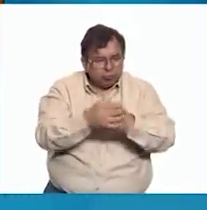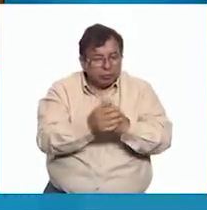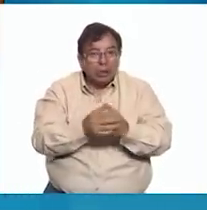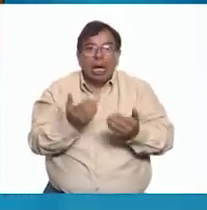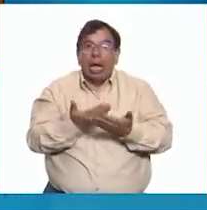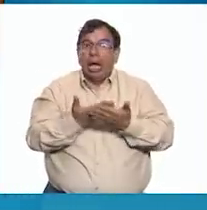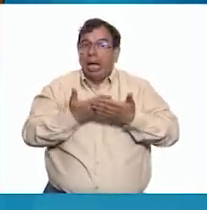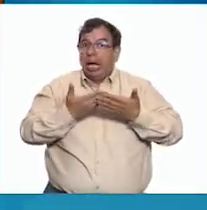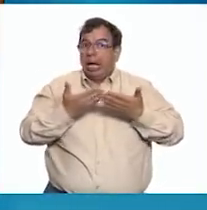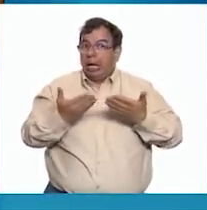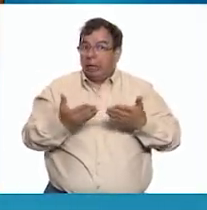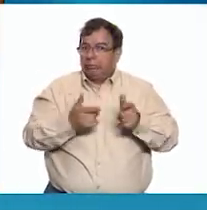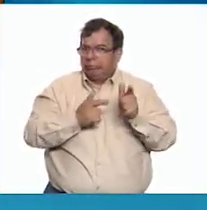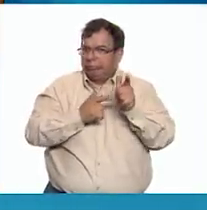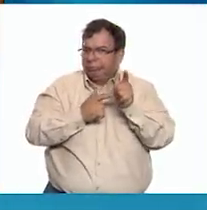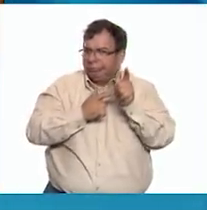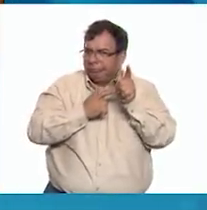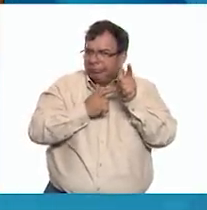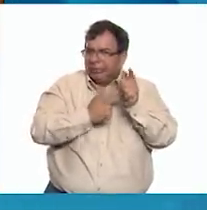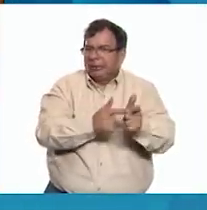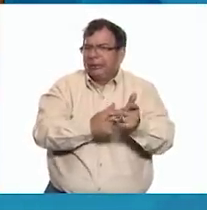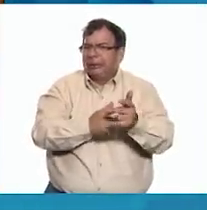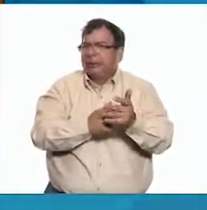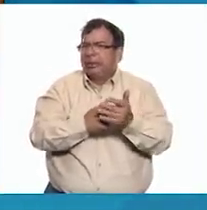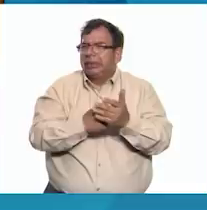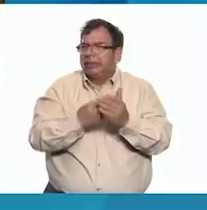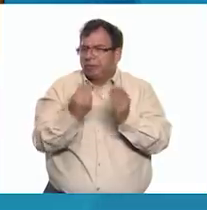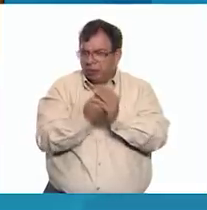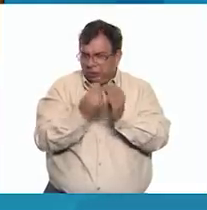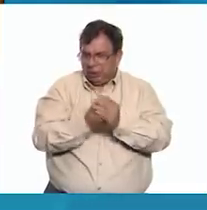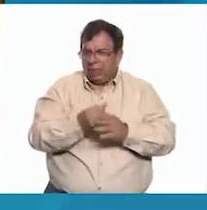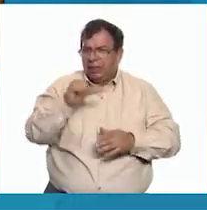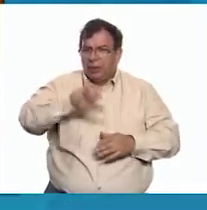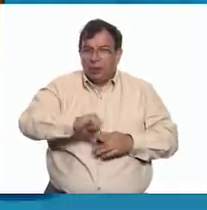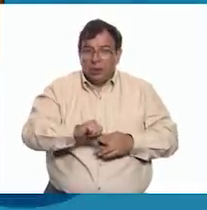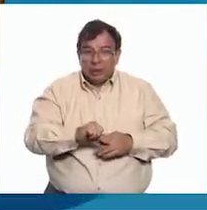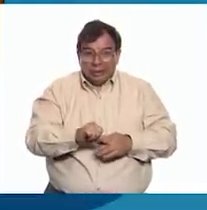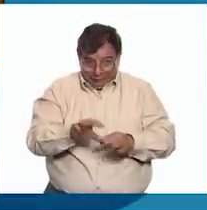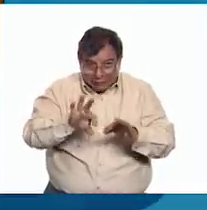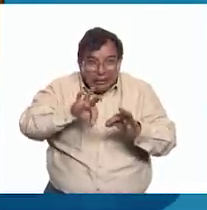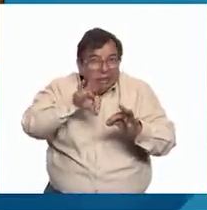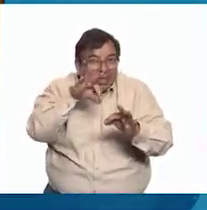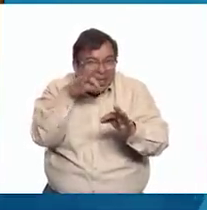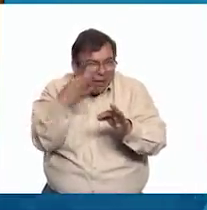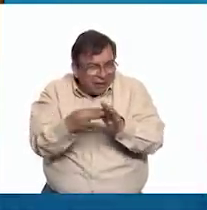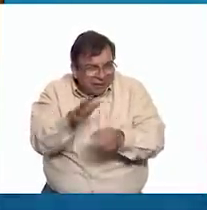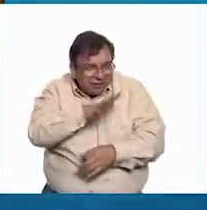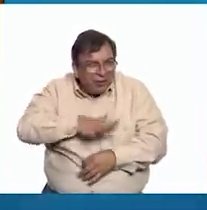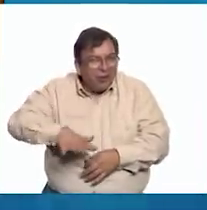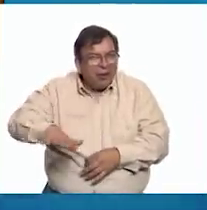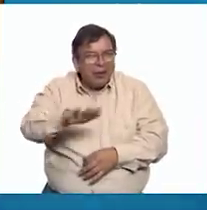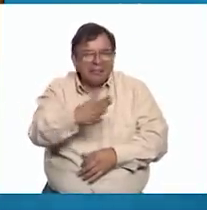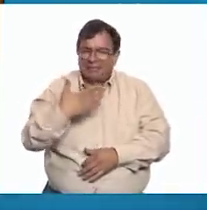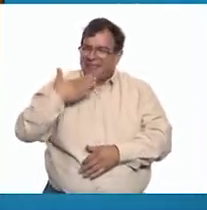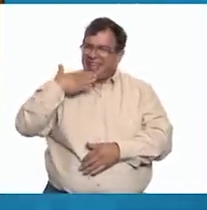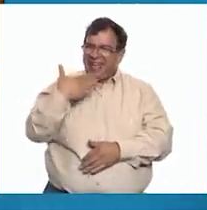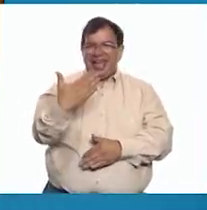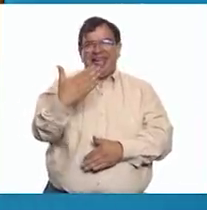es momento de seguir con el programa de hoy. ¿Listas? ¿Listos?